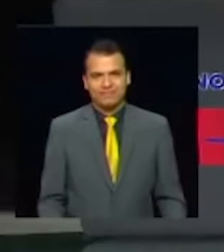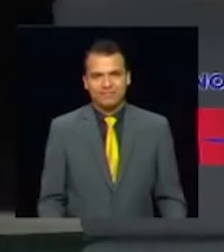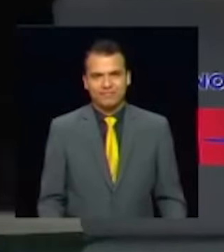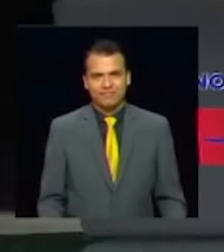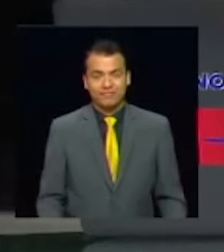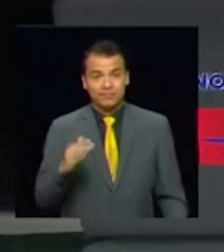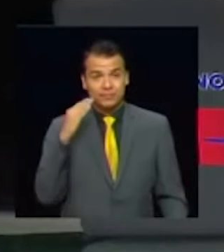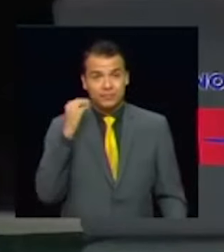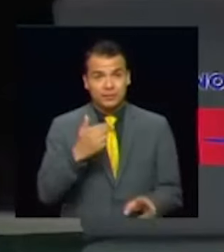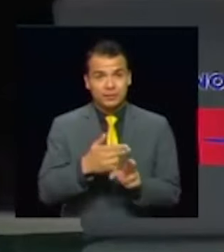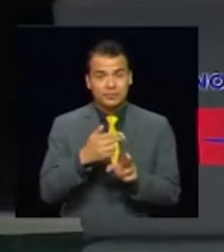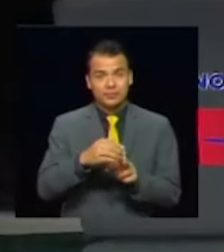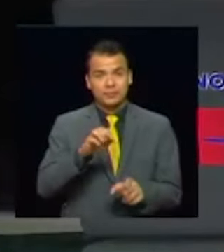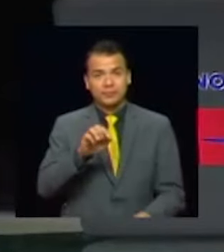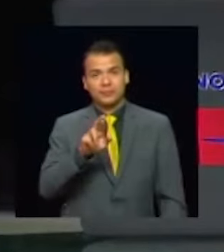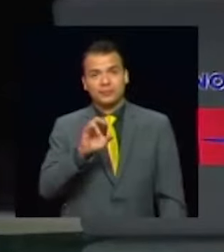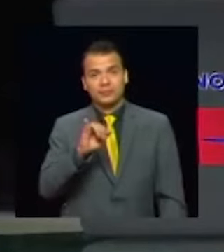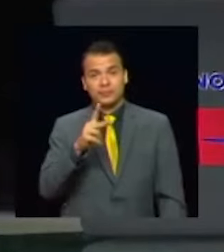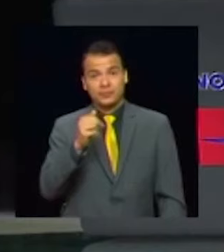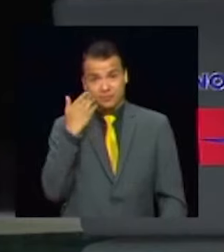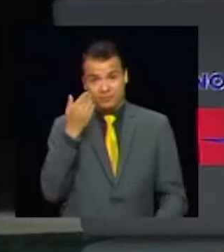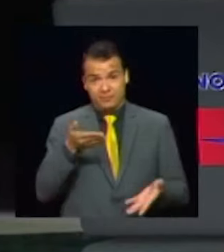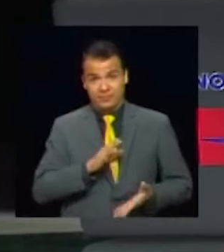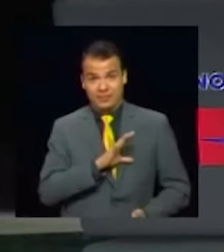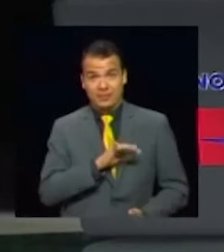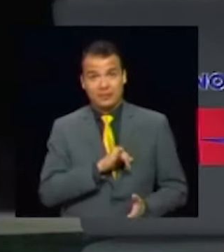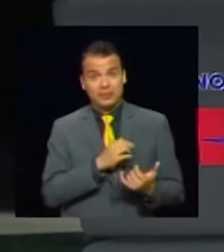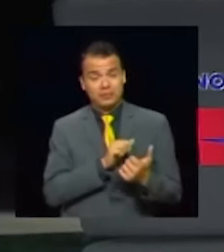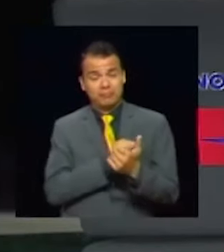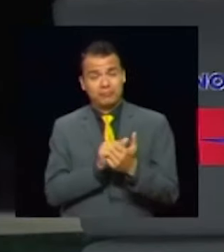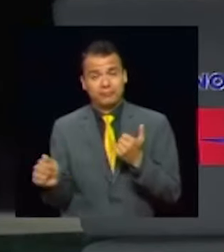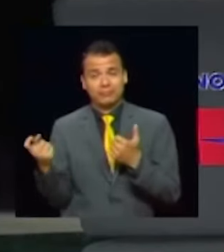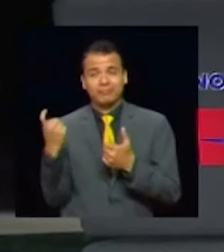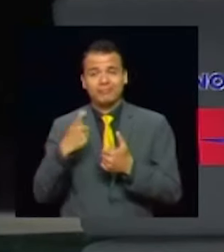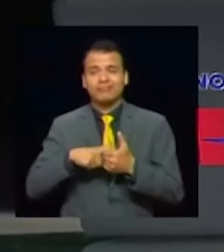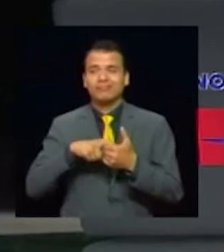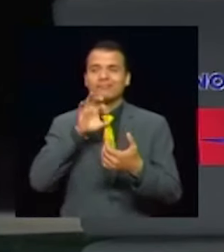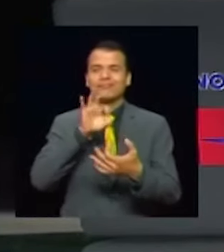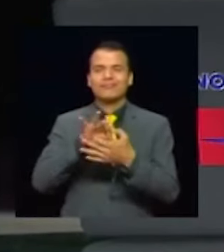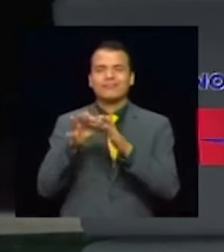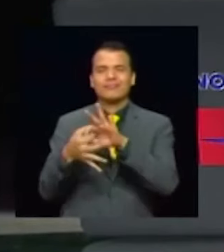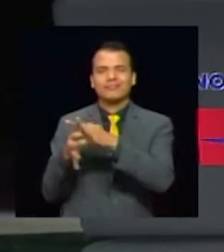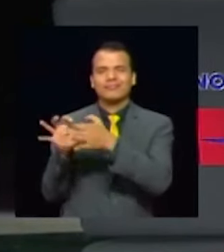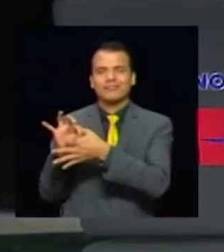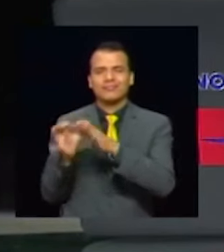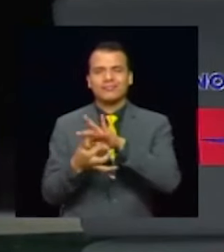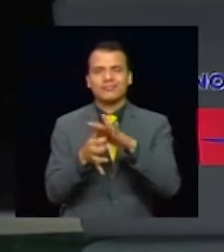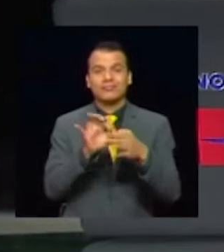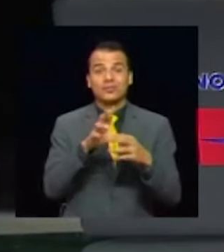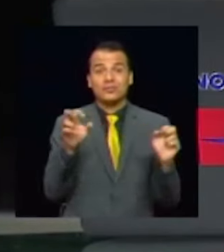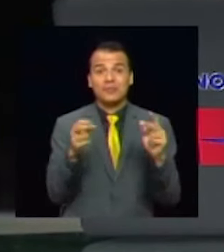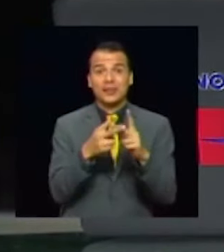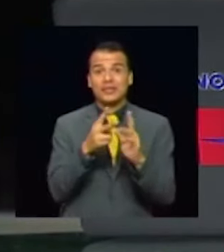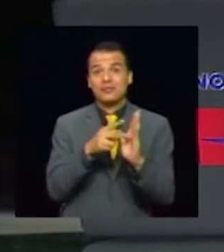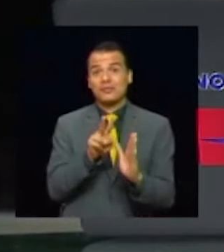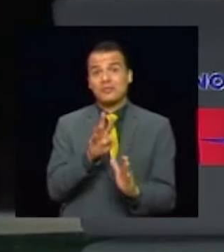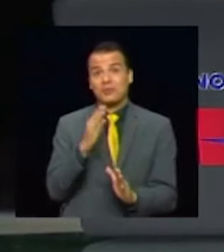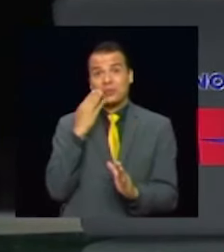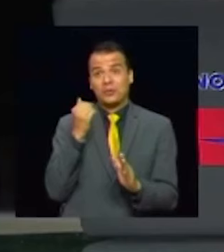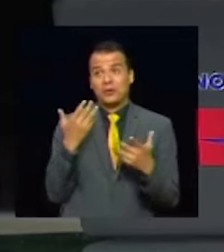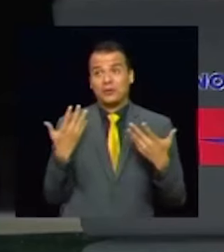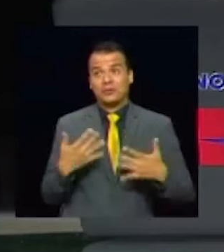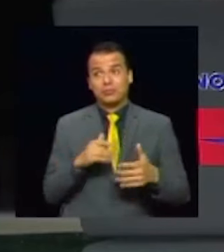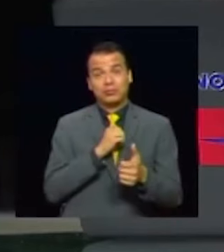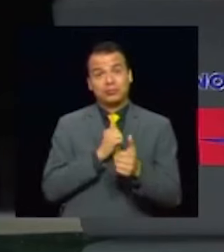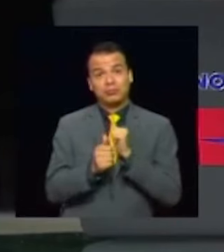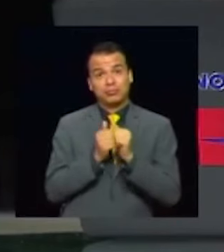La caleña Erika Lazo consiguió otro cupo para la delegación colombiana que participará en los Juegos Olímpicos de París. La judoka obtuvo